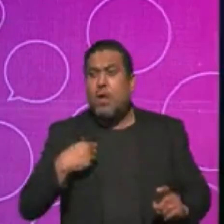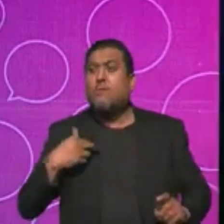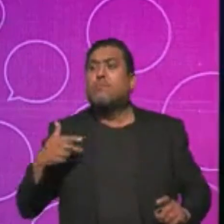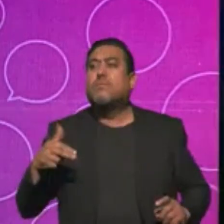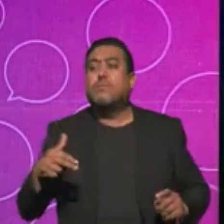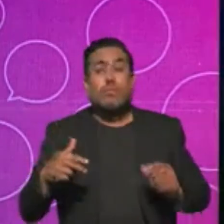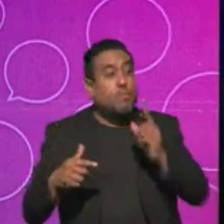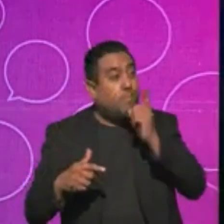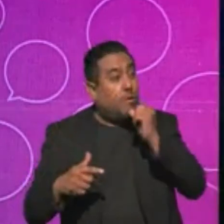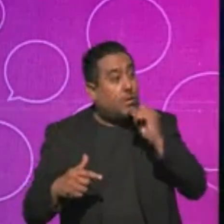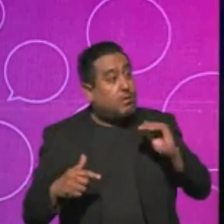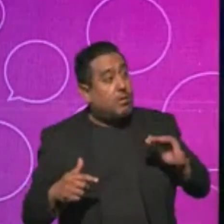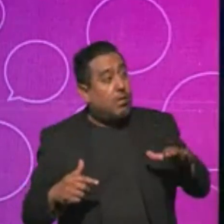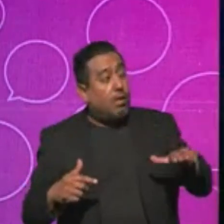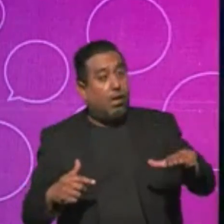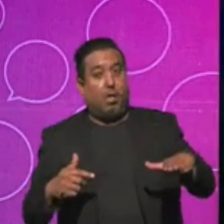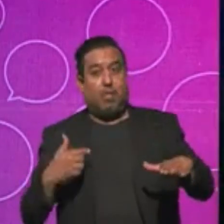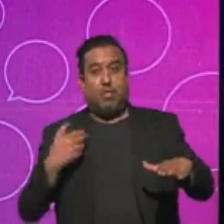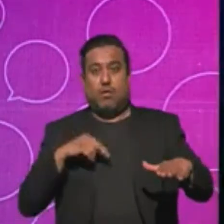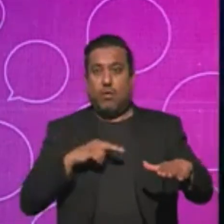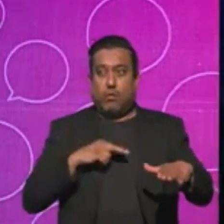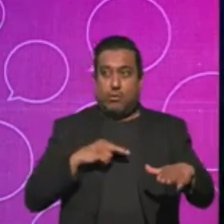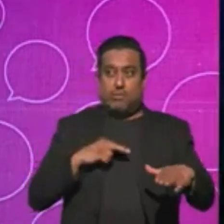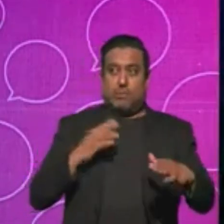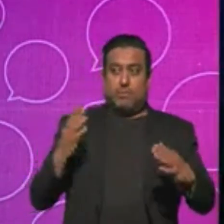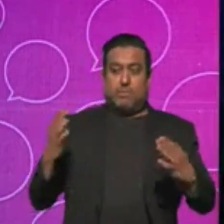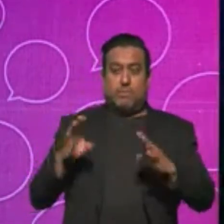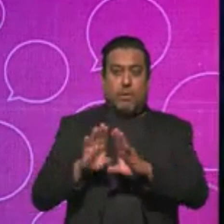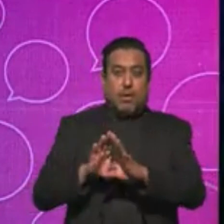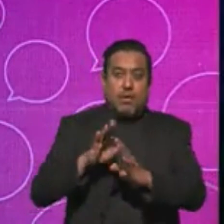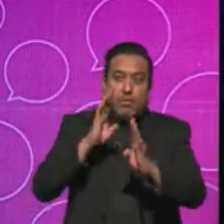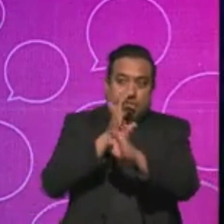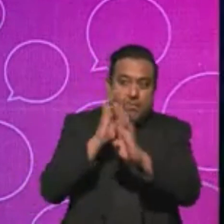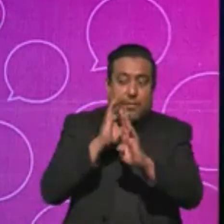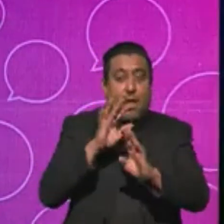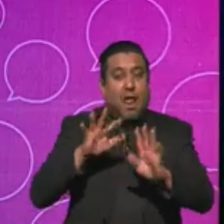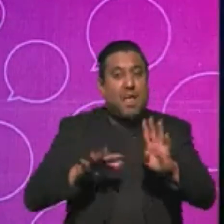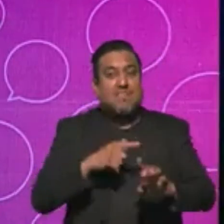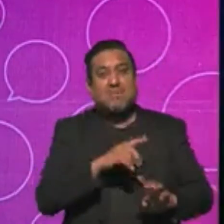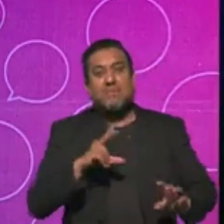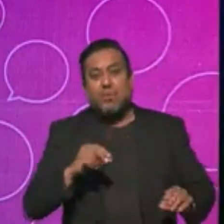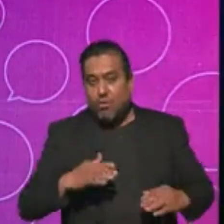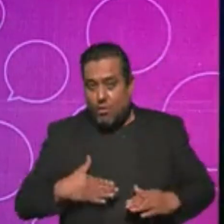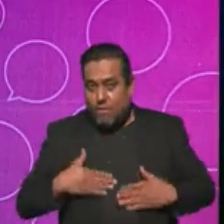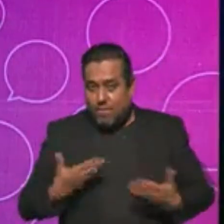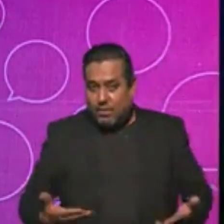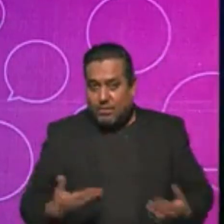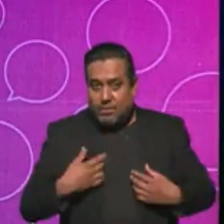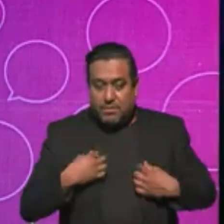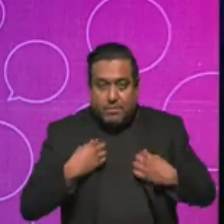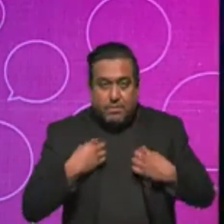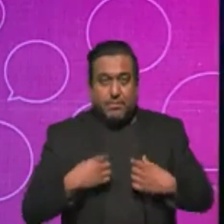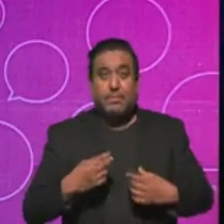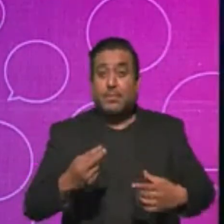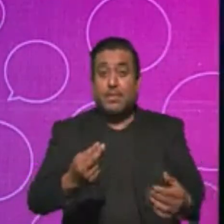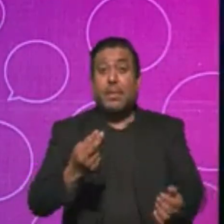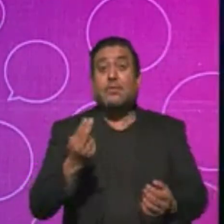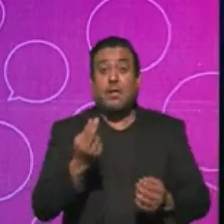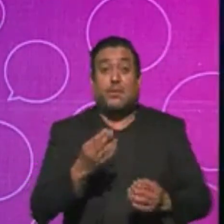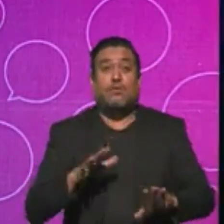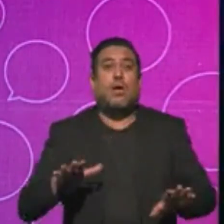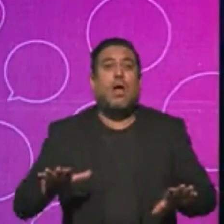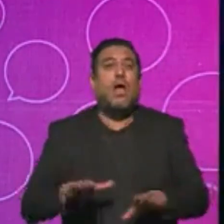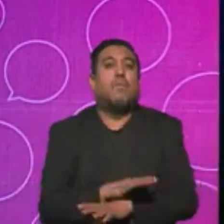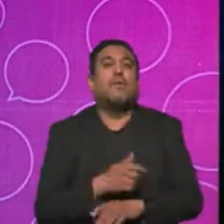miedo cerramos la puerta y nos escondemos por temor a una represalia esto no lo podemos cambiar Si no cambiamos el